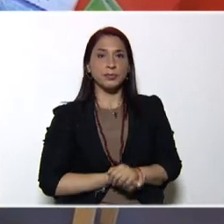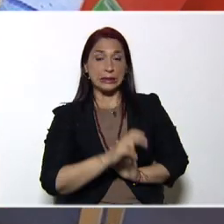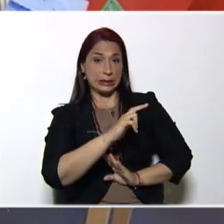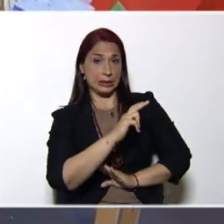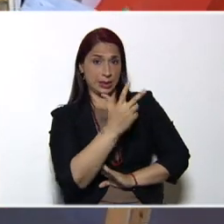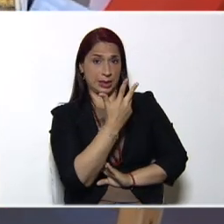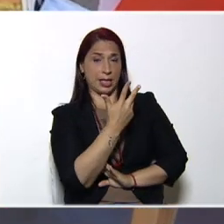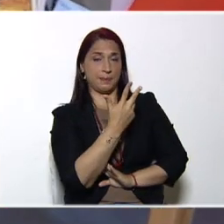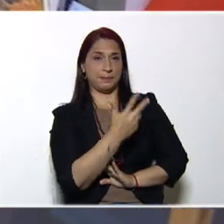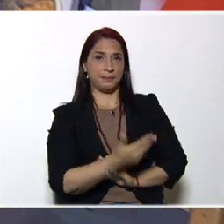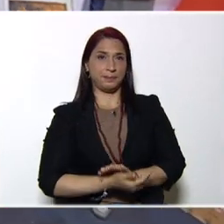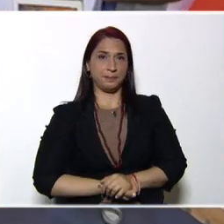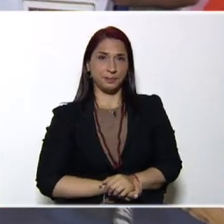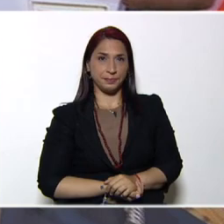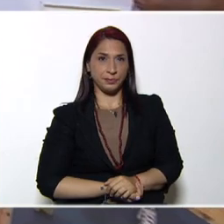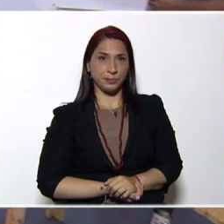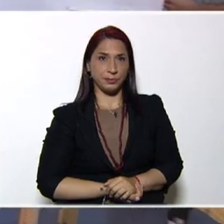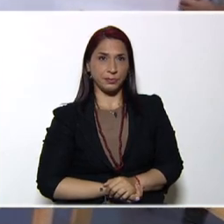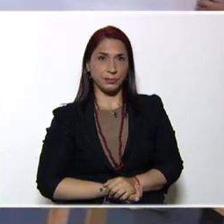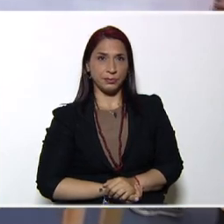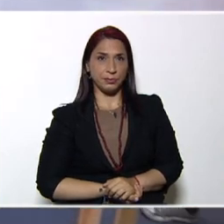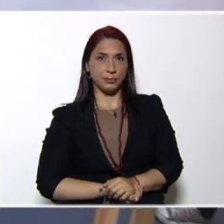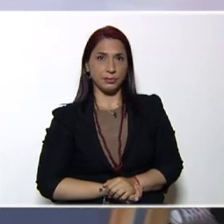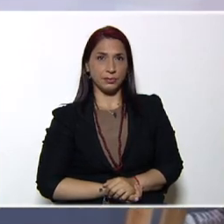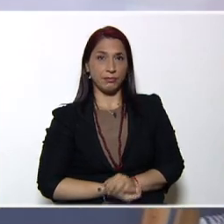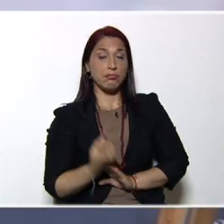tercera ficha final, ¿verdad?